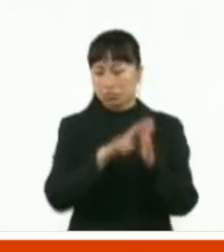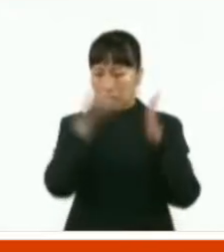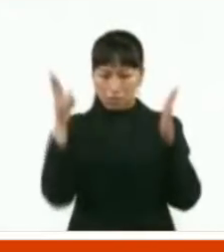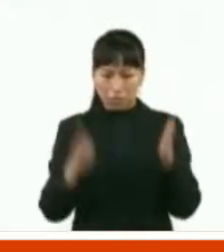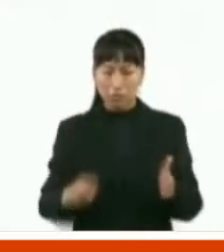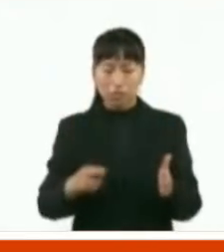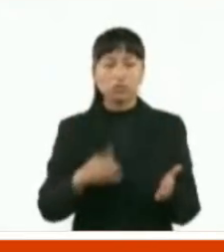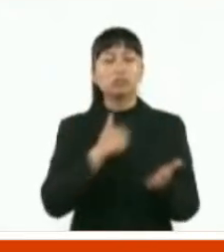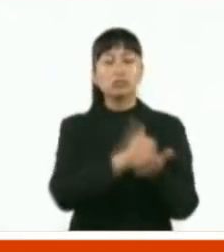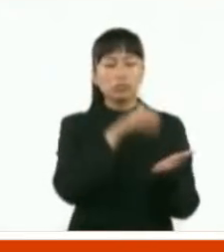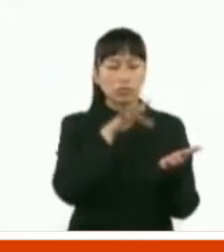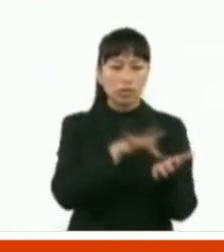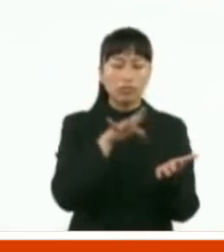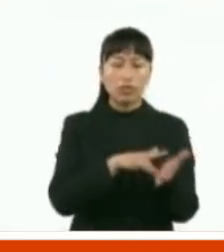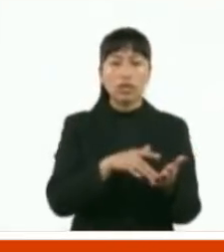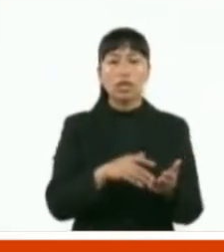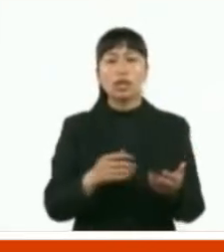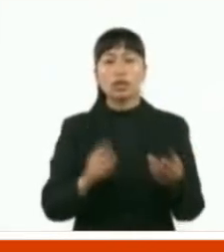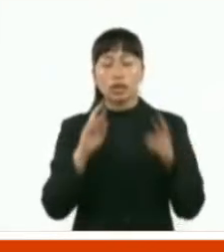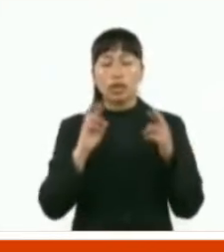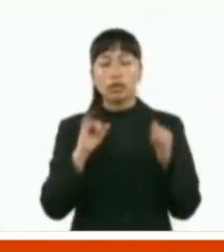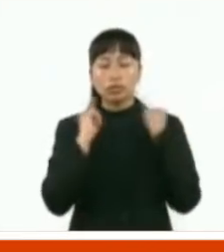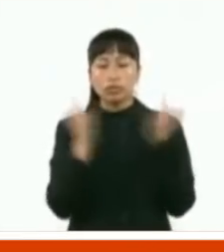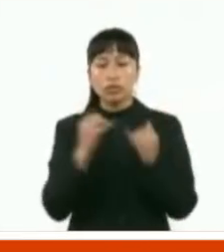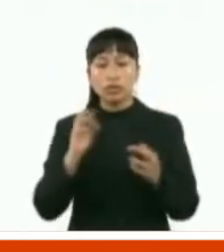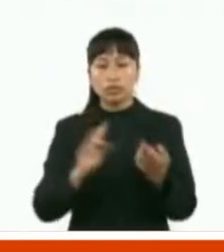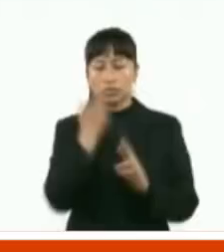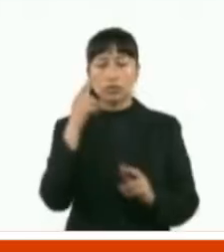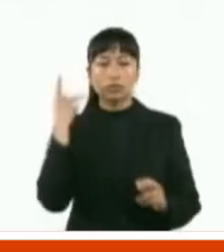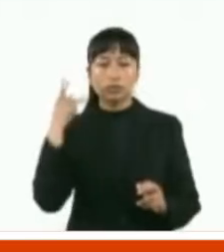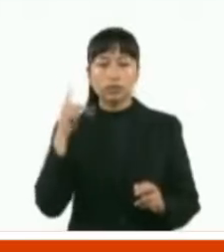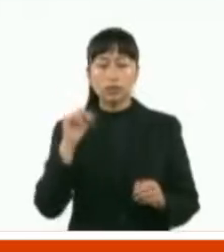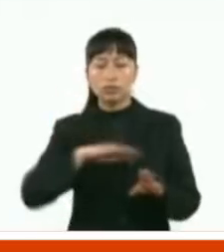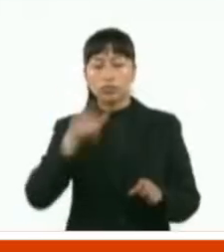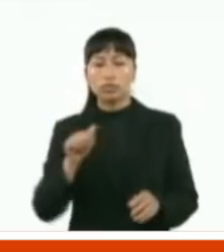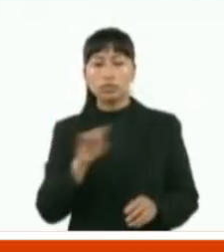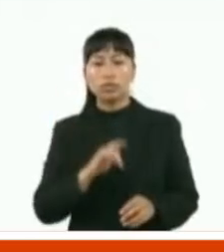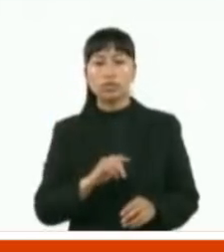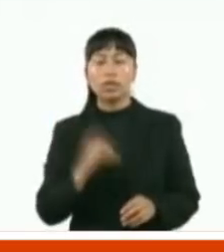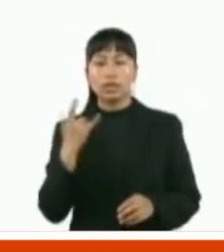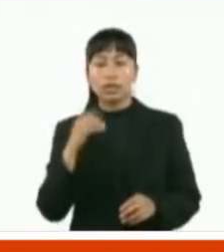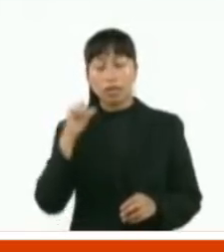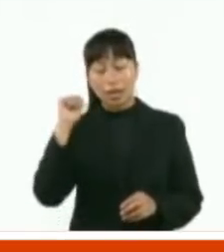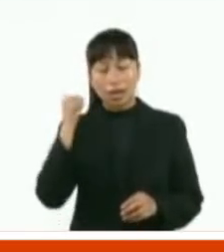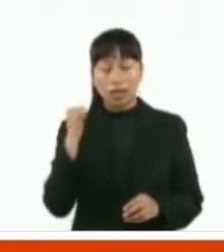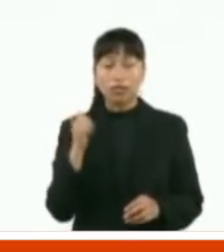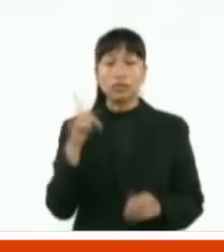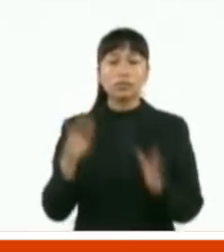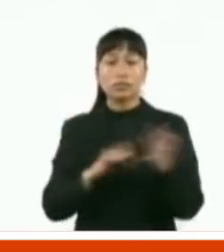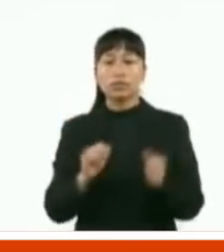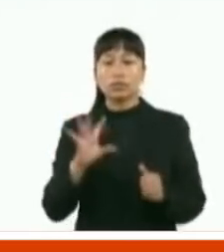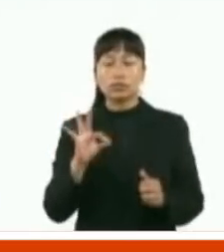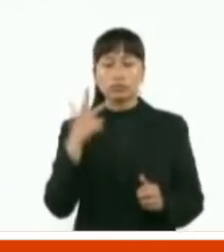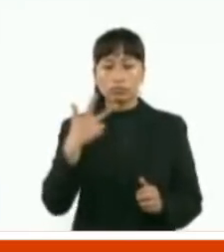Junta Revolucionaria de Puebla. Murió el 28 de agosto de 1948 en su ciudad